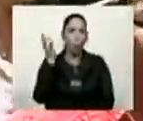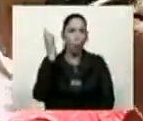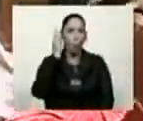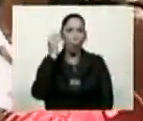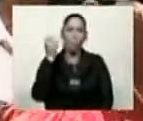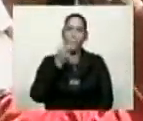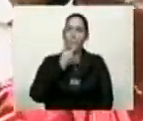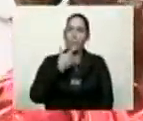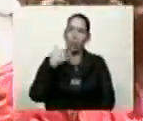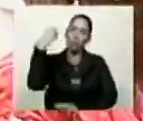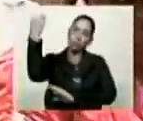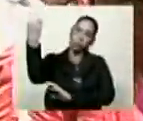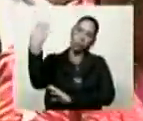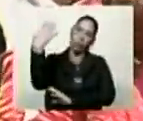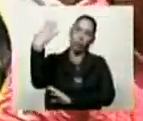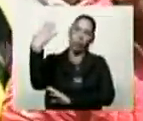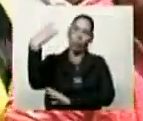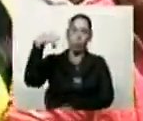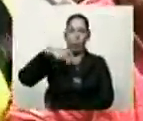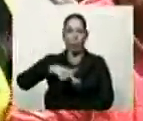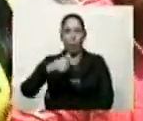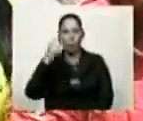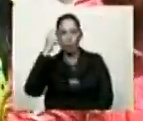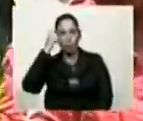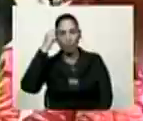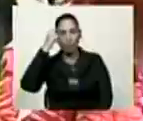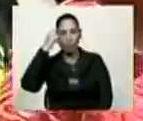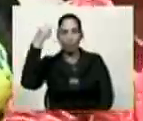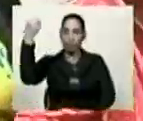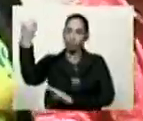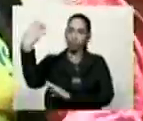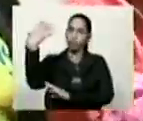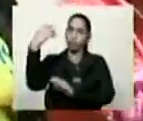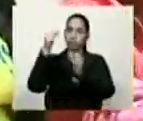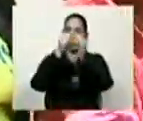sol del día de hoy. Este sol